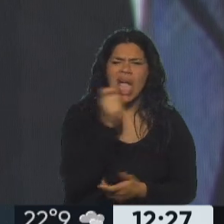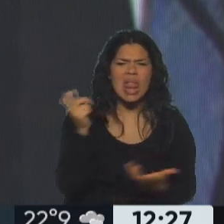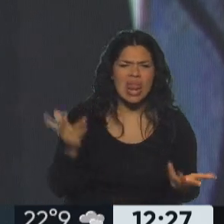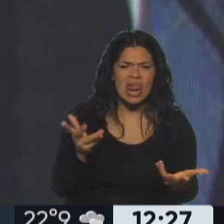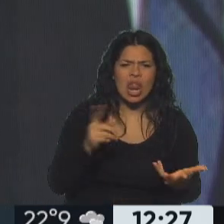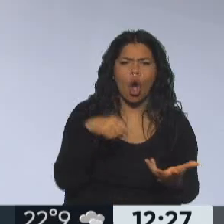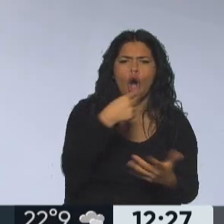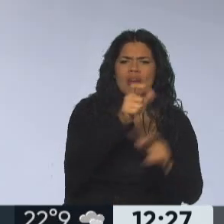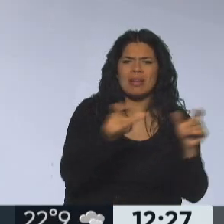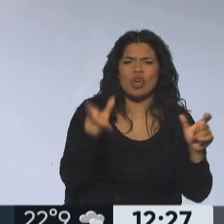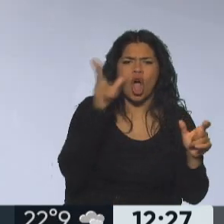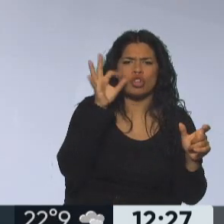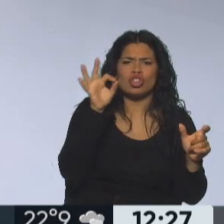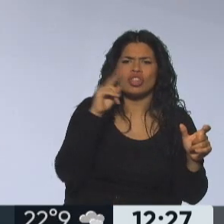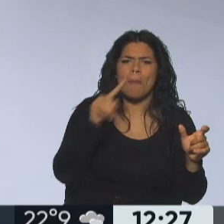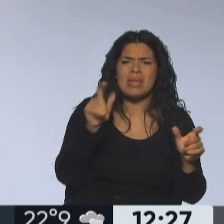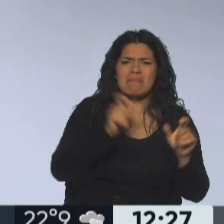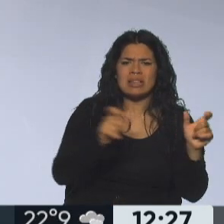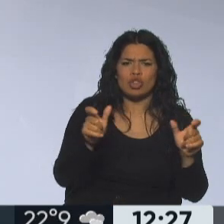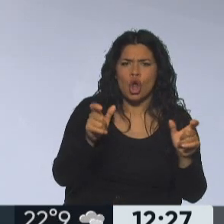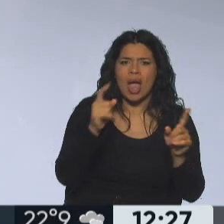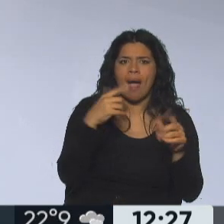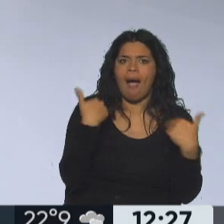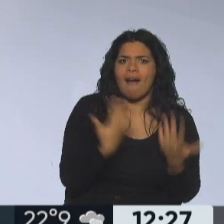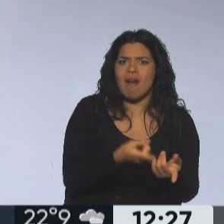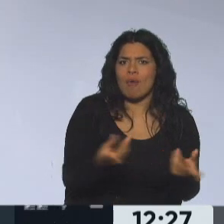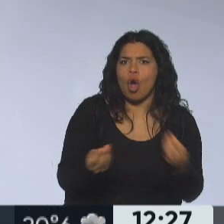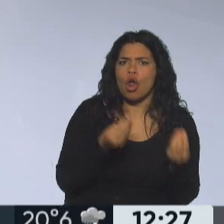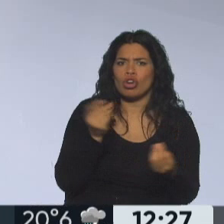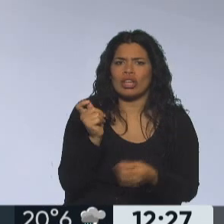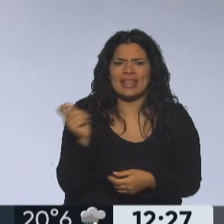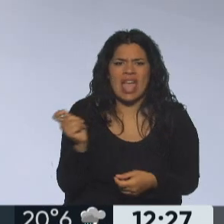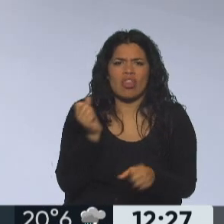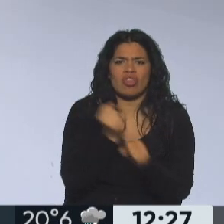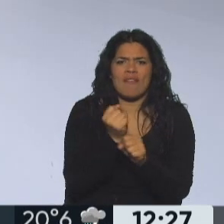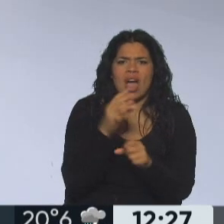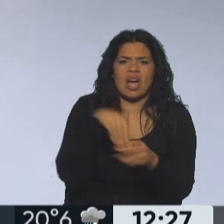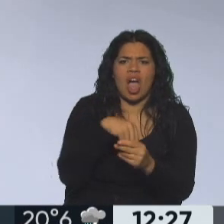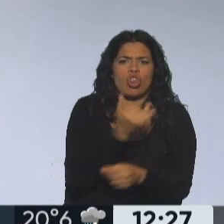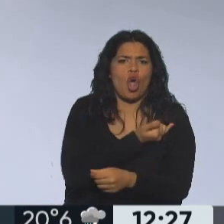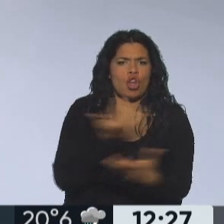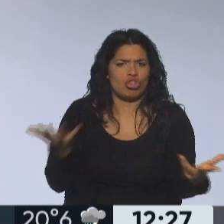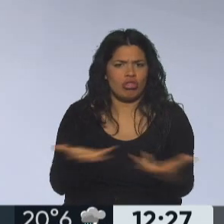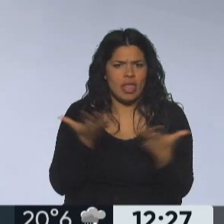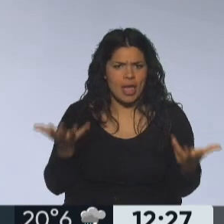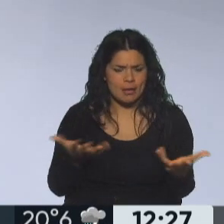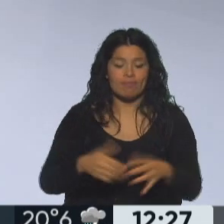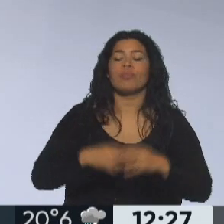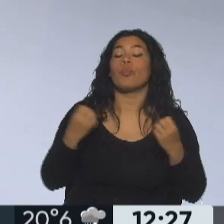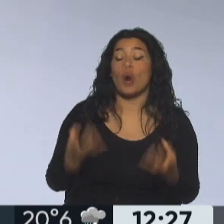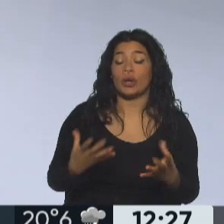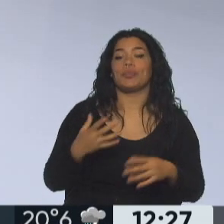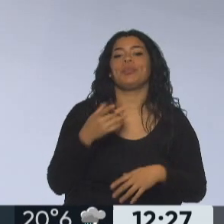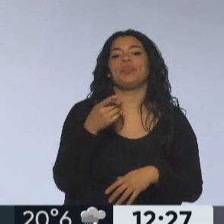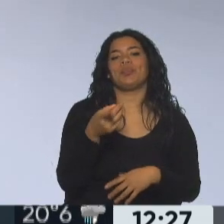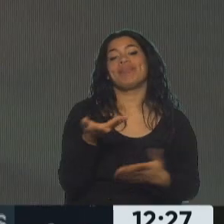800.000 que son los beneficiados? Los que se bajan. ¿Dónde trabajan? ¿A qué actividad se están ocupados? Bueno, acá